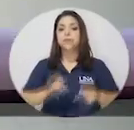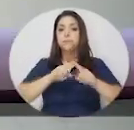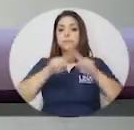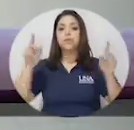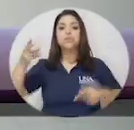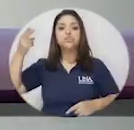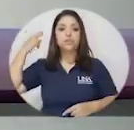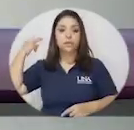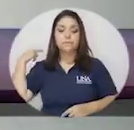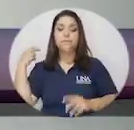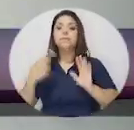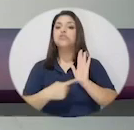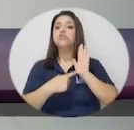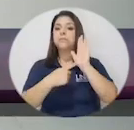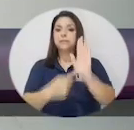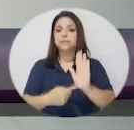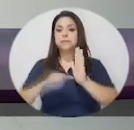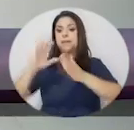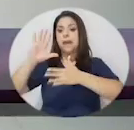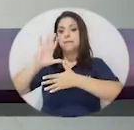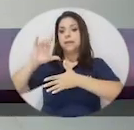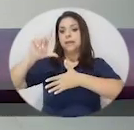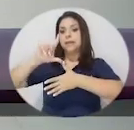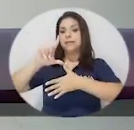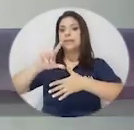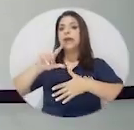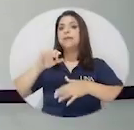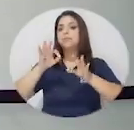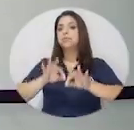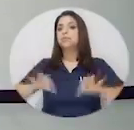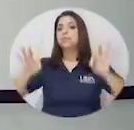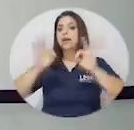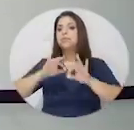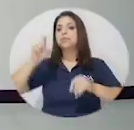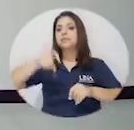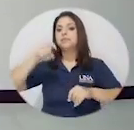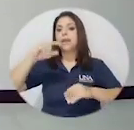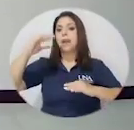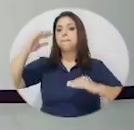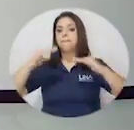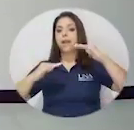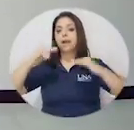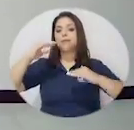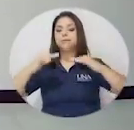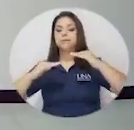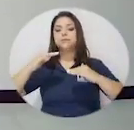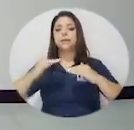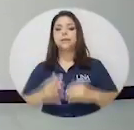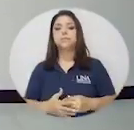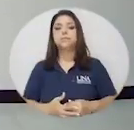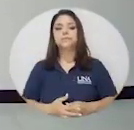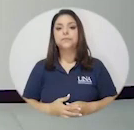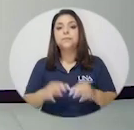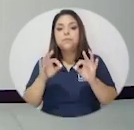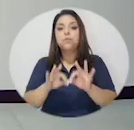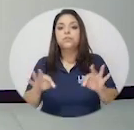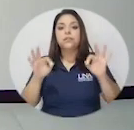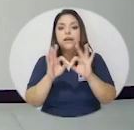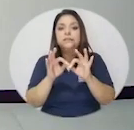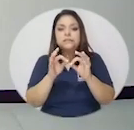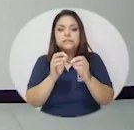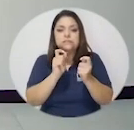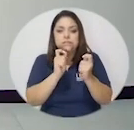representa para América Latina una necesidad de hacer balances y una expectativa sobre los potenciales reacomodos que se puedan generar desde